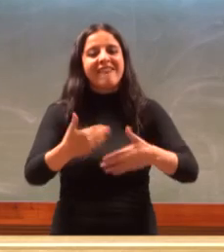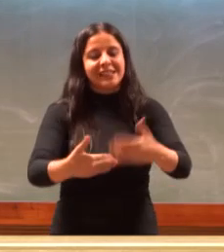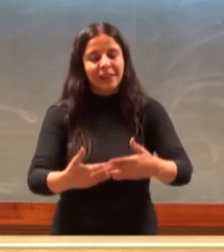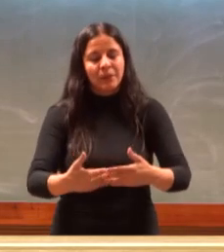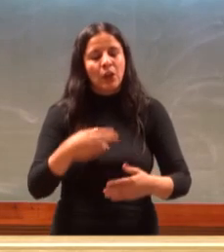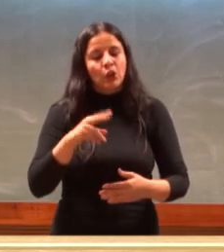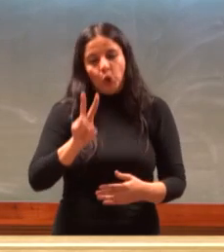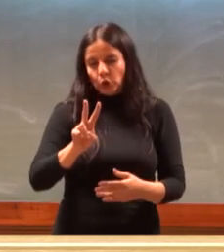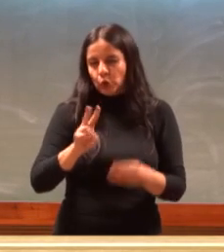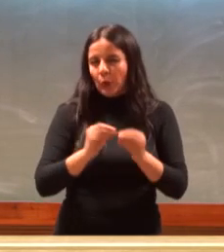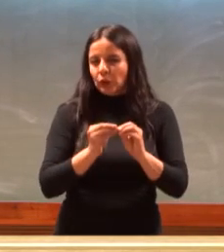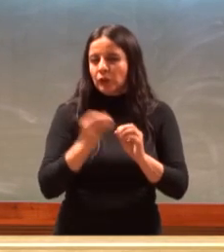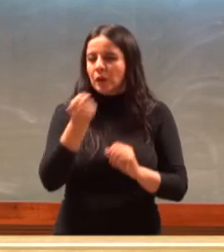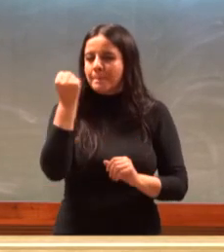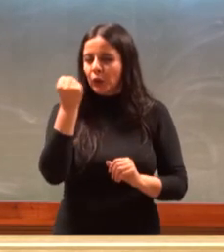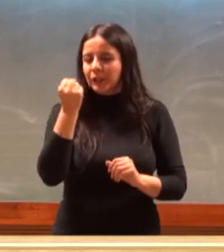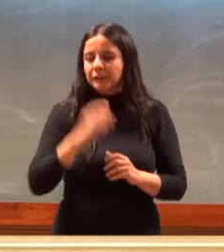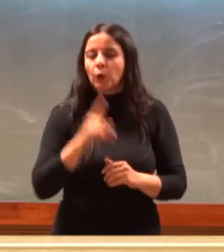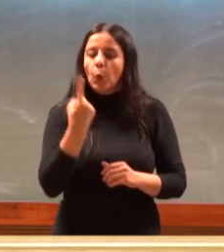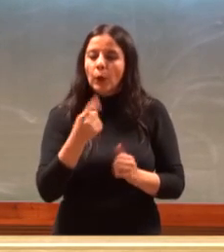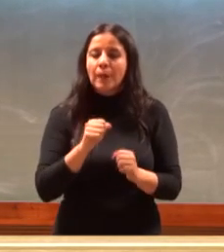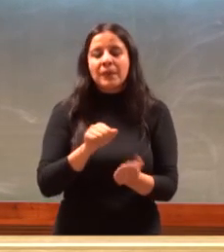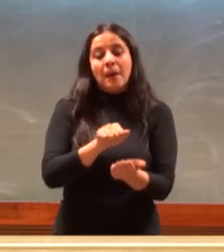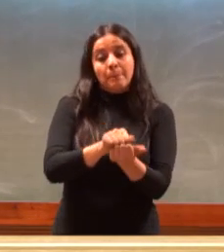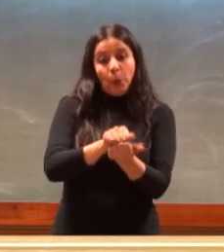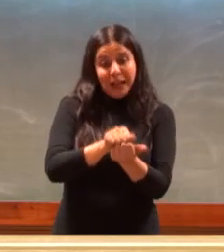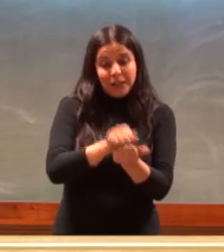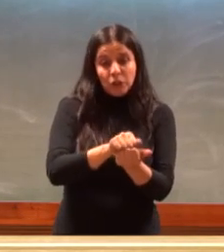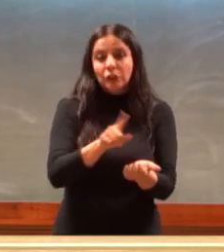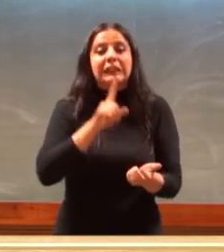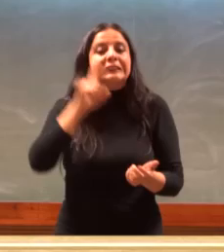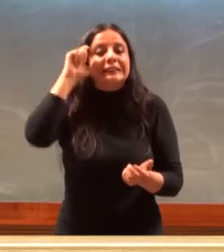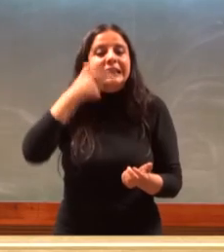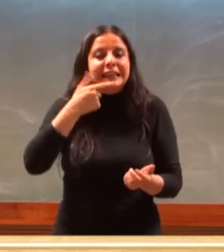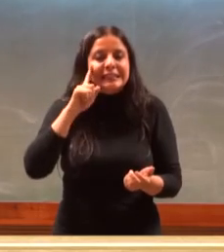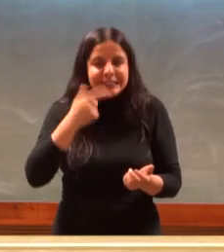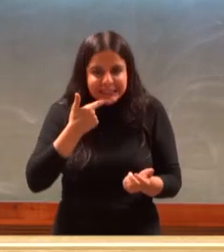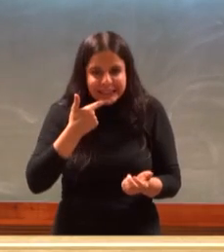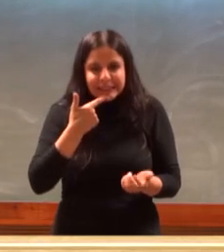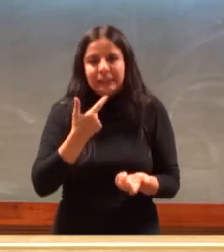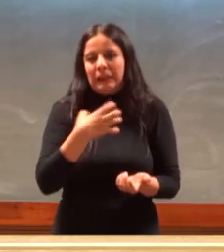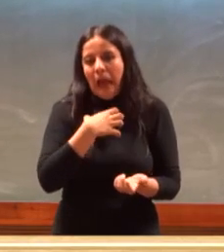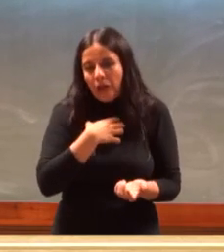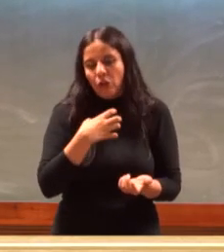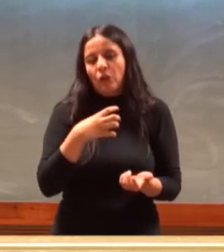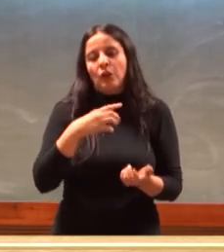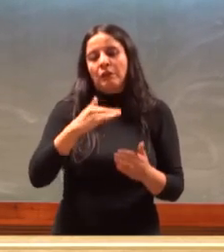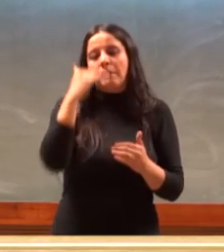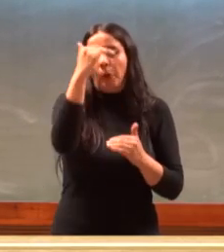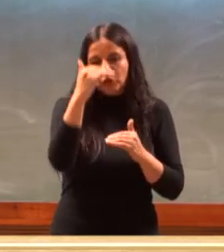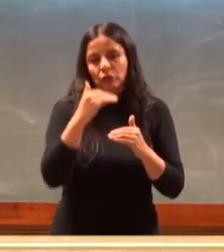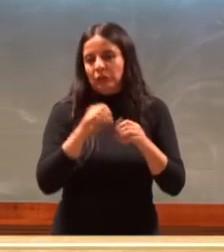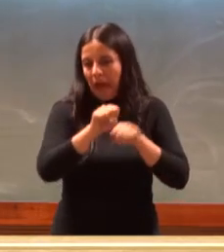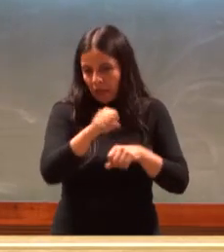líneas de publicaciones una que tiene que ver con la publicación de resultados de investigación de tesis de grado de posgrado a partir de de los